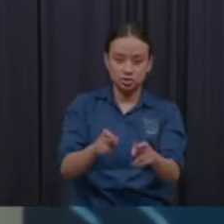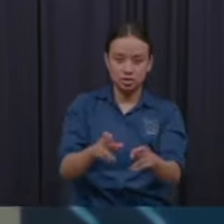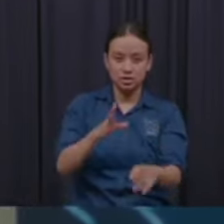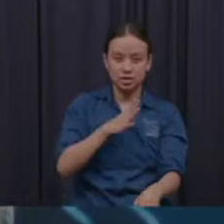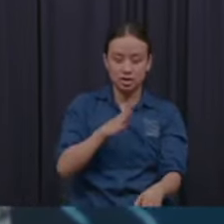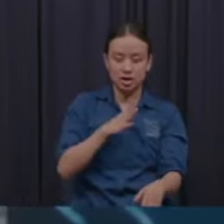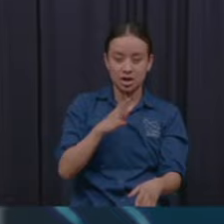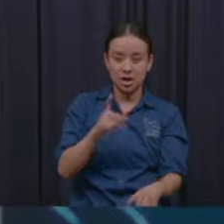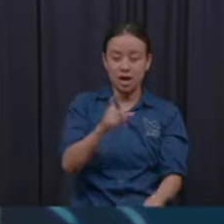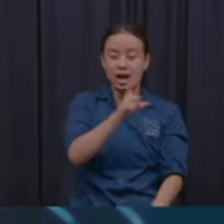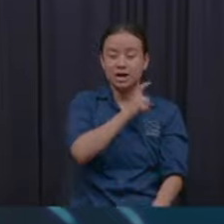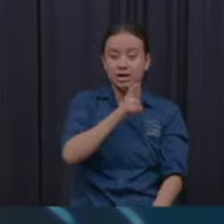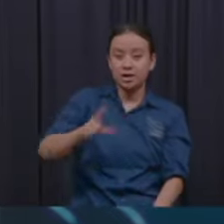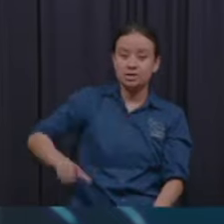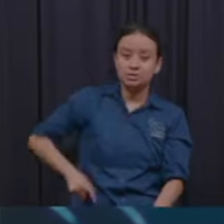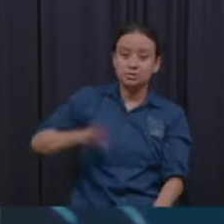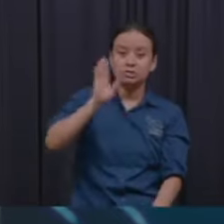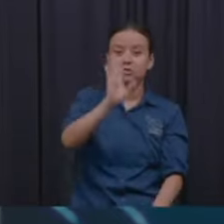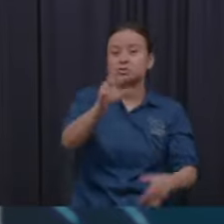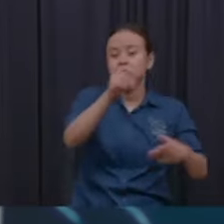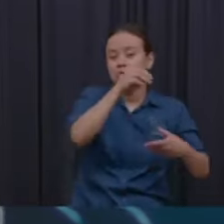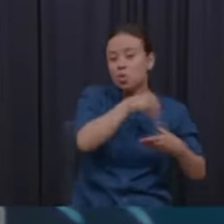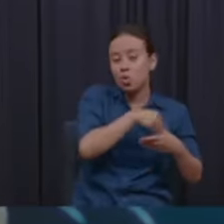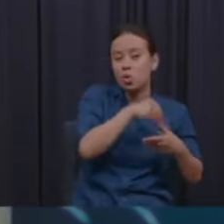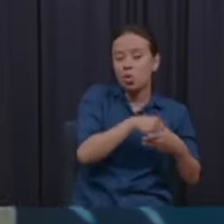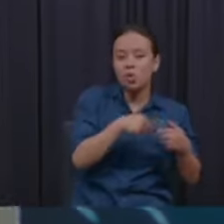corazón. Si aquí hay